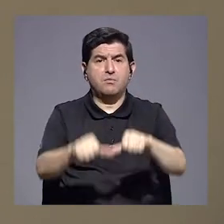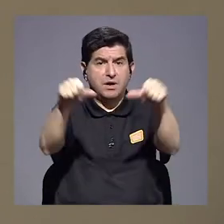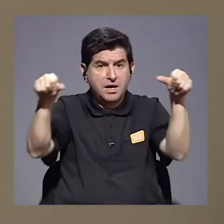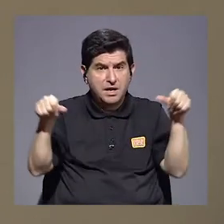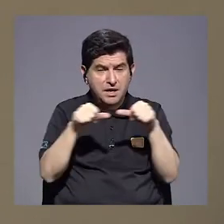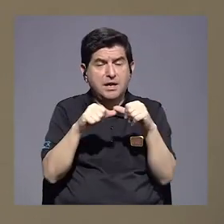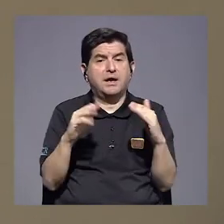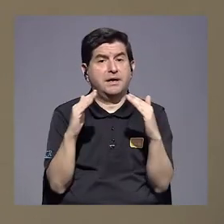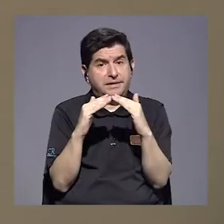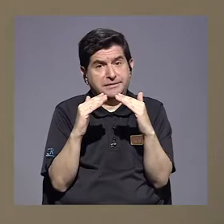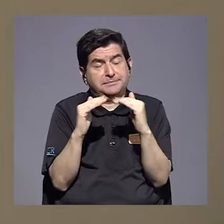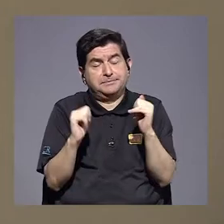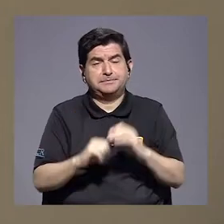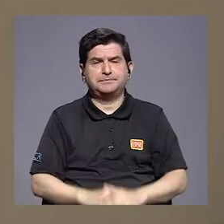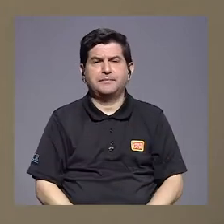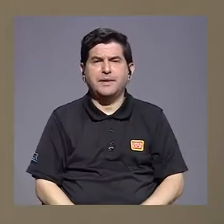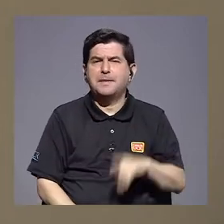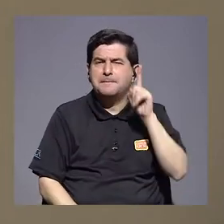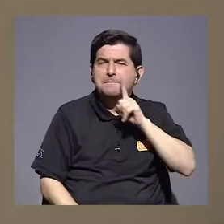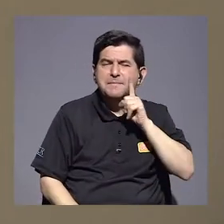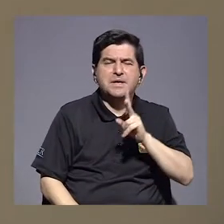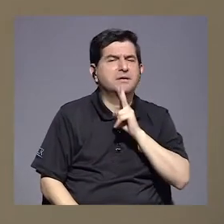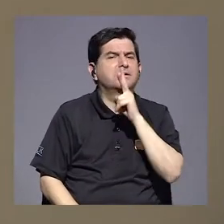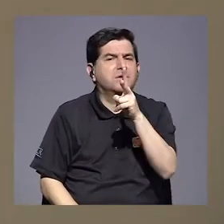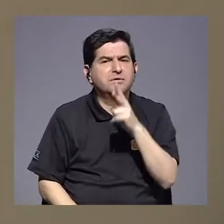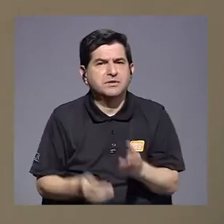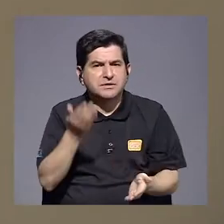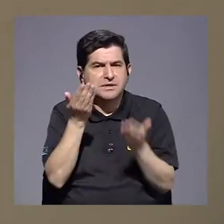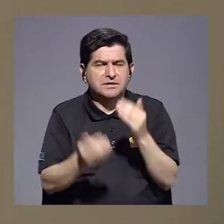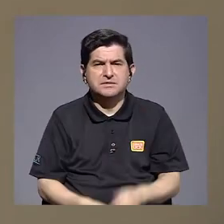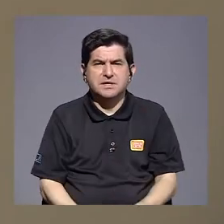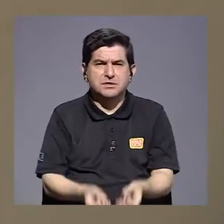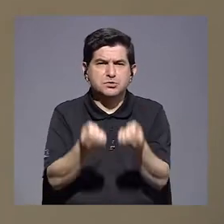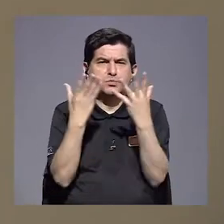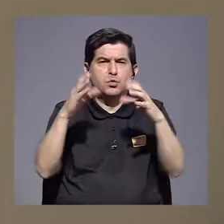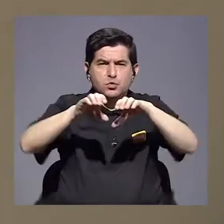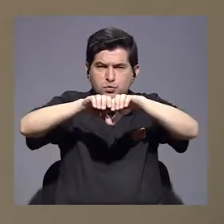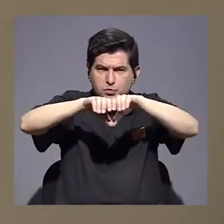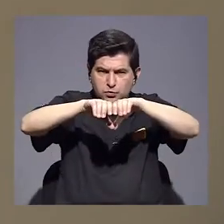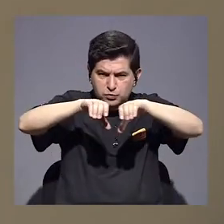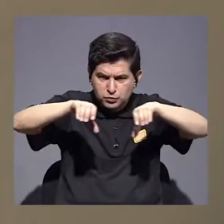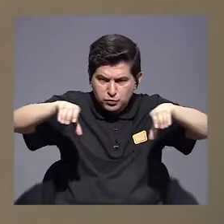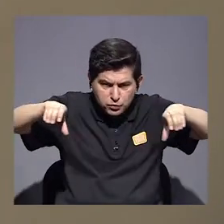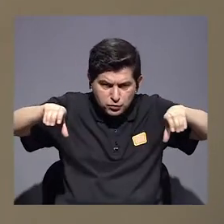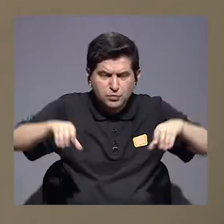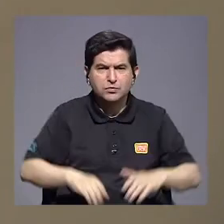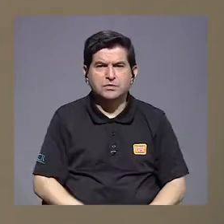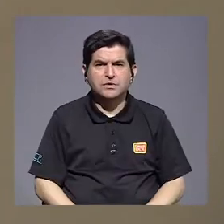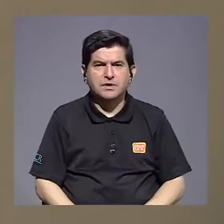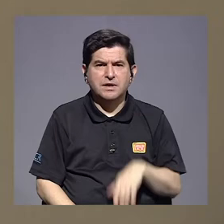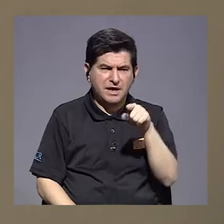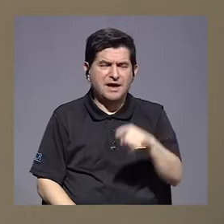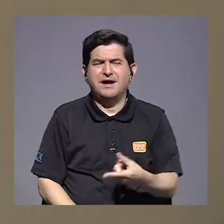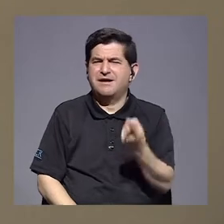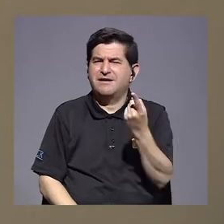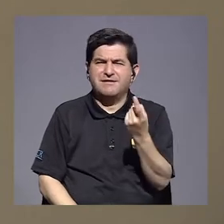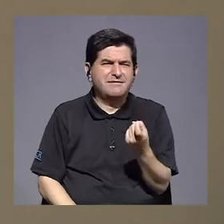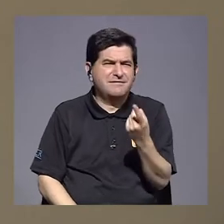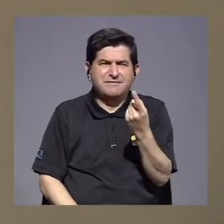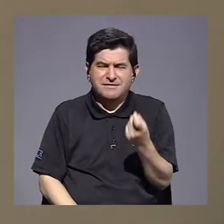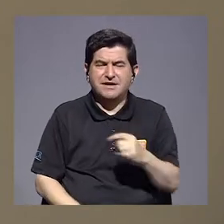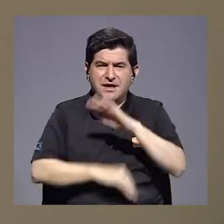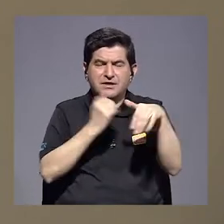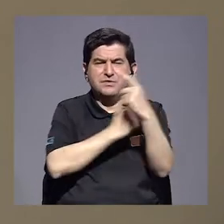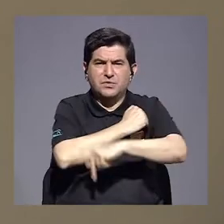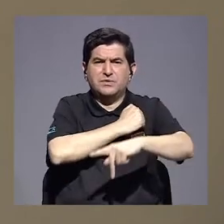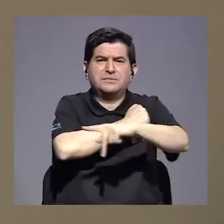las que estamos viviendo. ¿Es un mito o una realidad que hay muchas cañerías en formato deficitario en